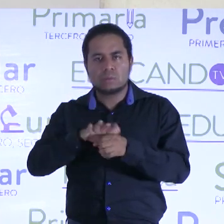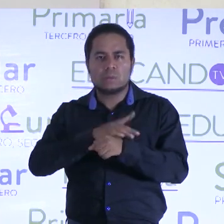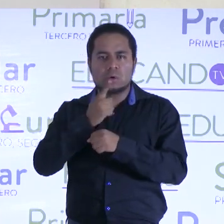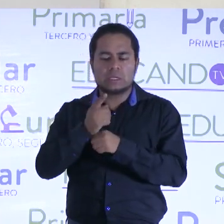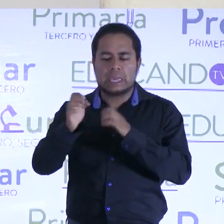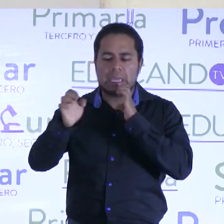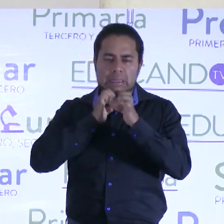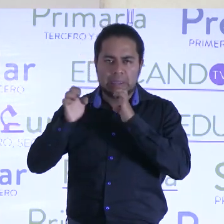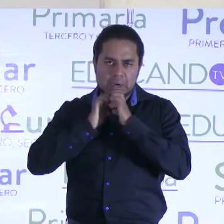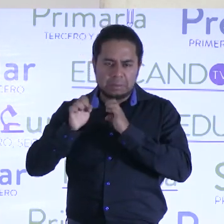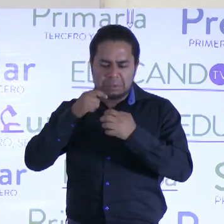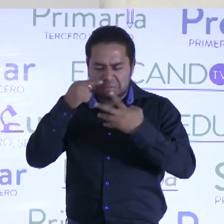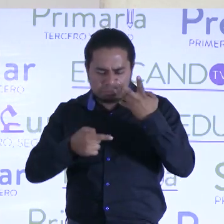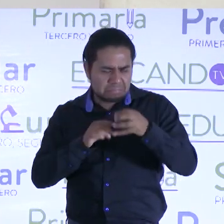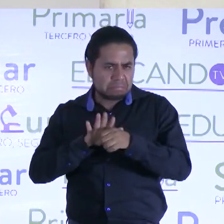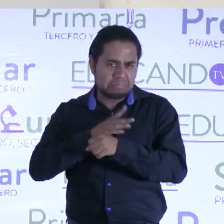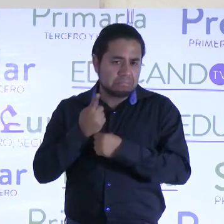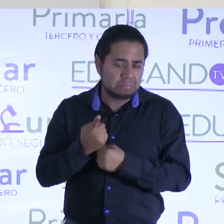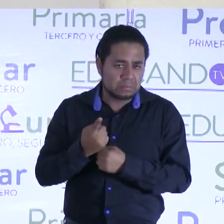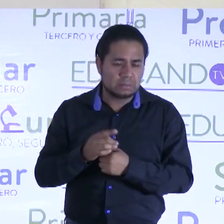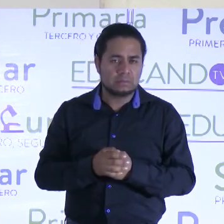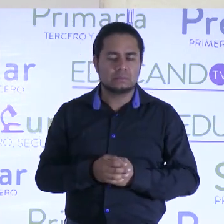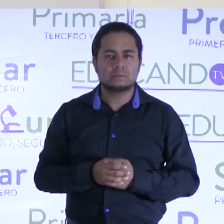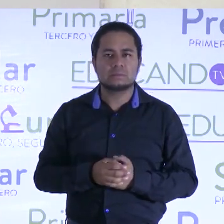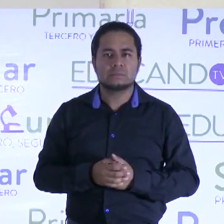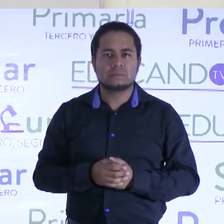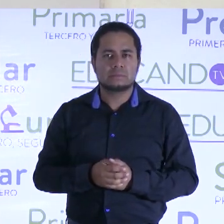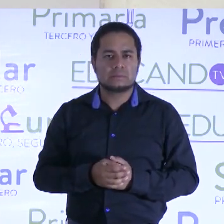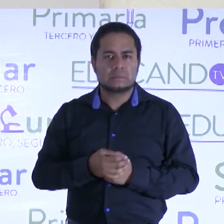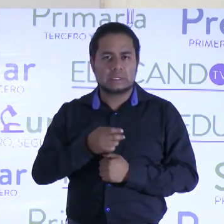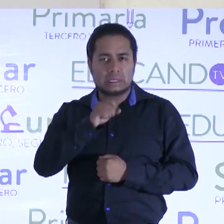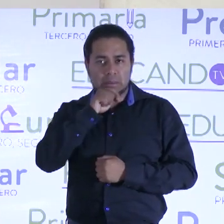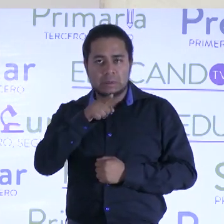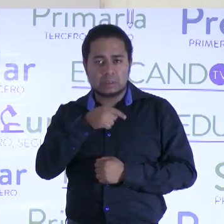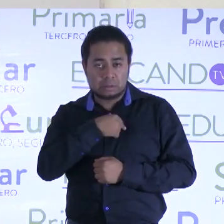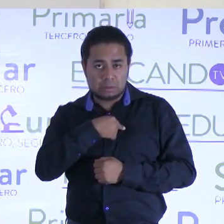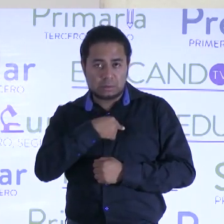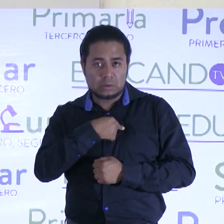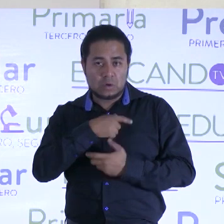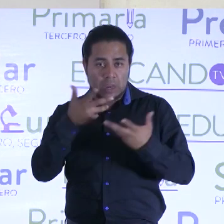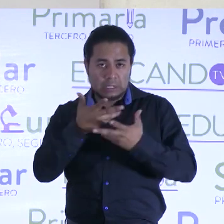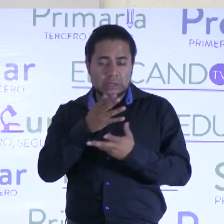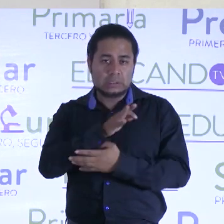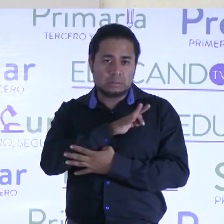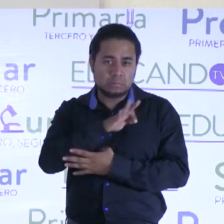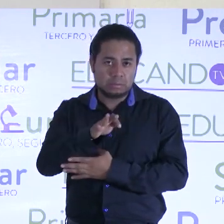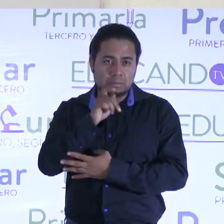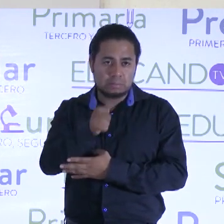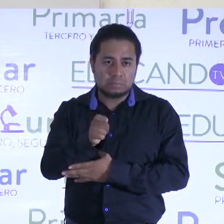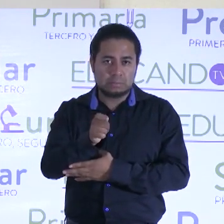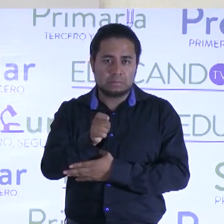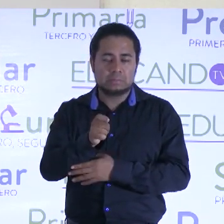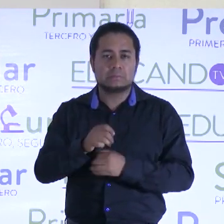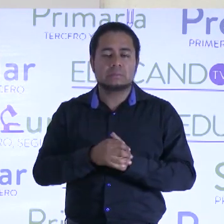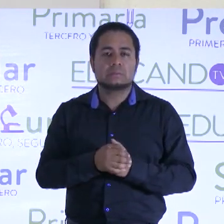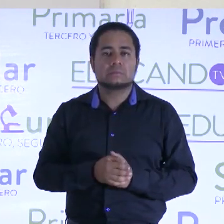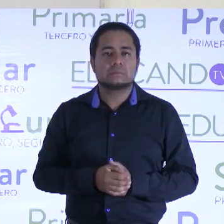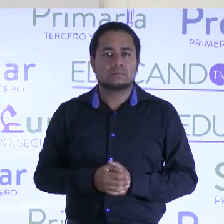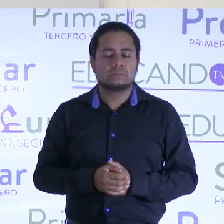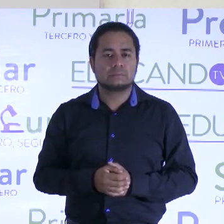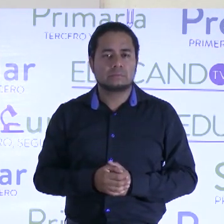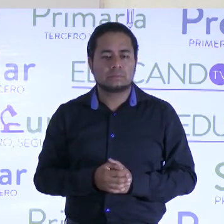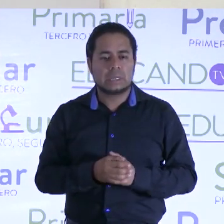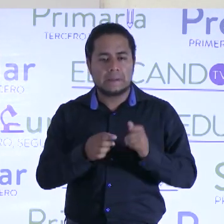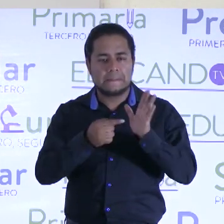datos del por qué realizamos la entrevista. También nos va a permitir, valga la